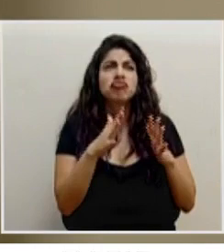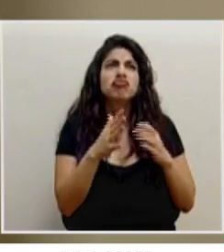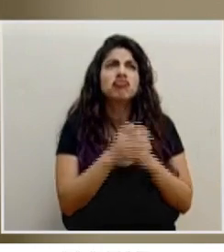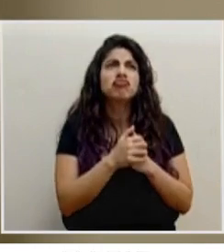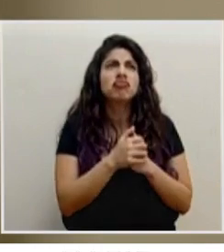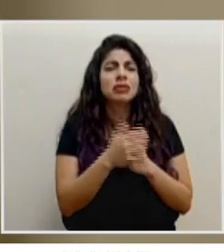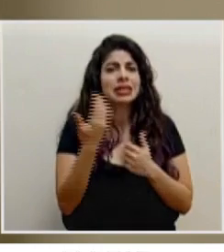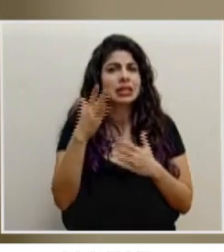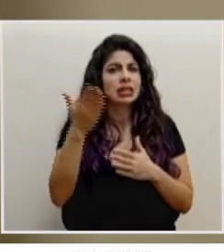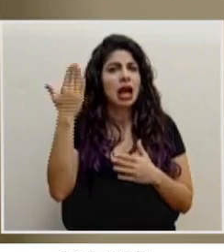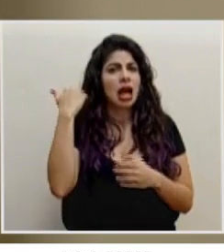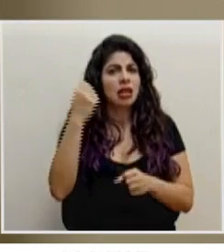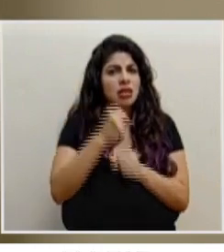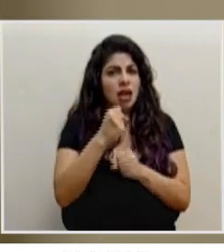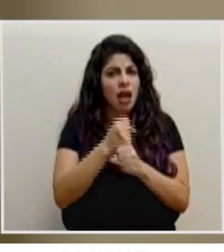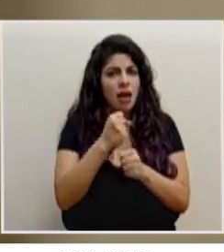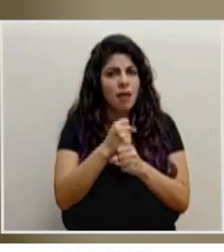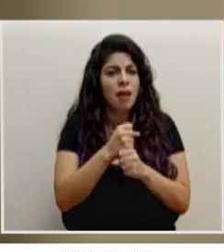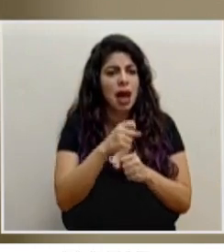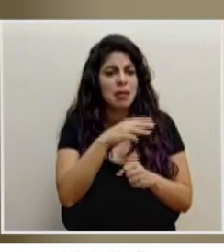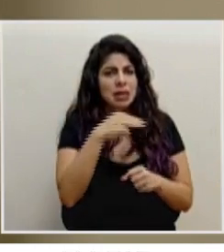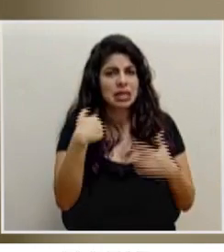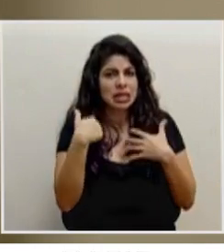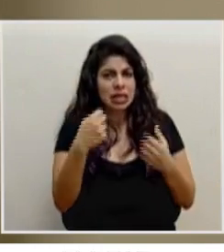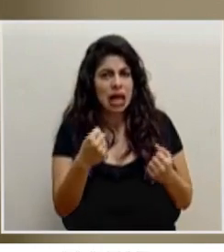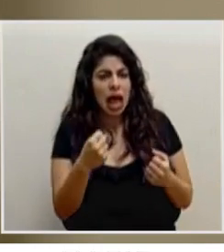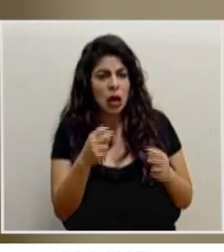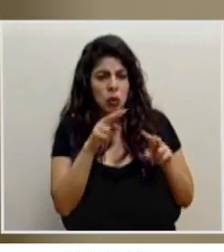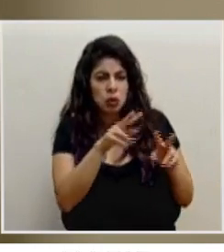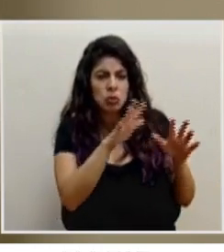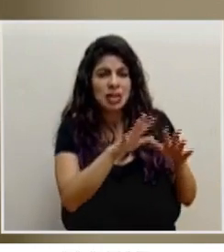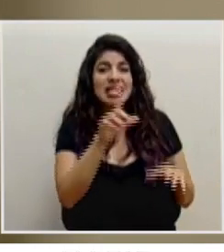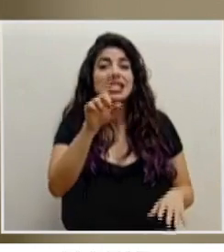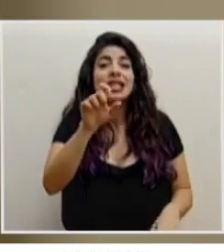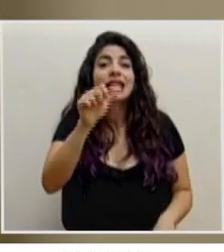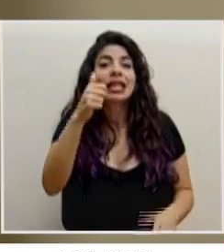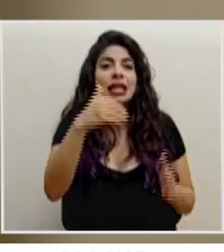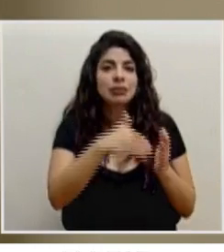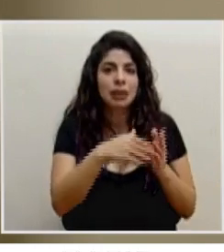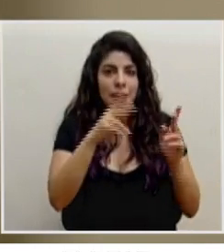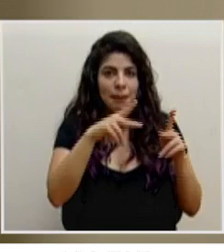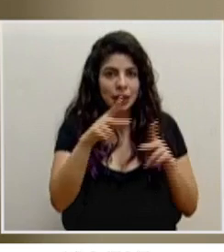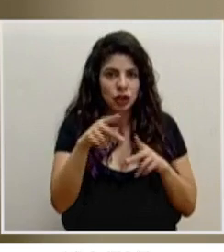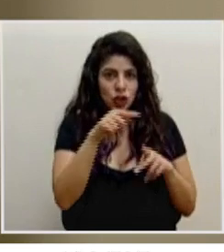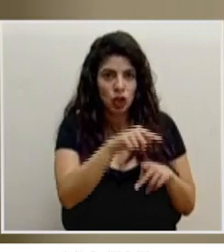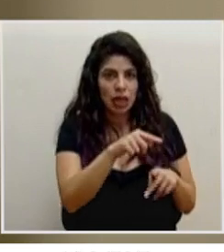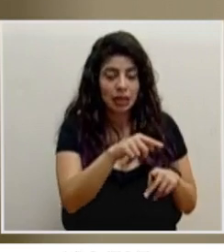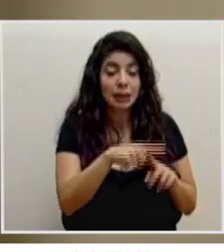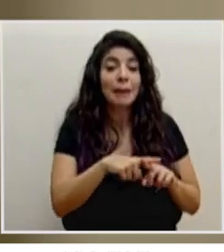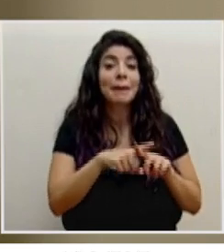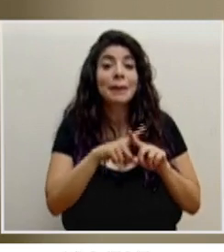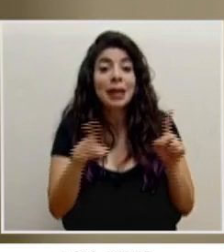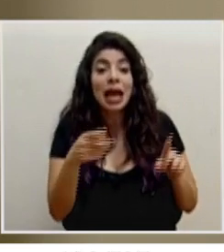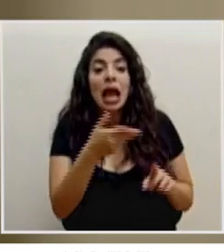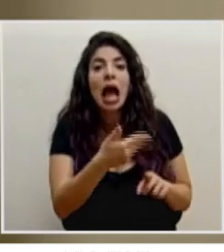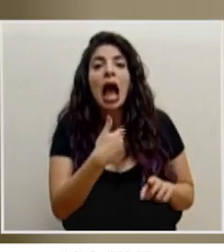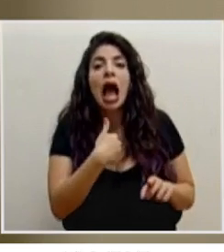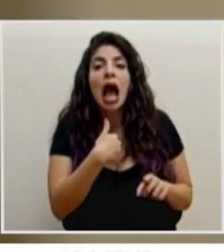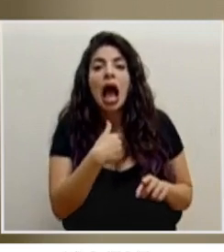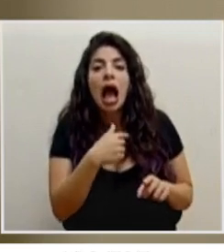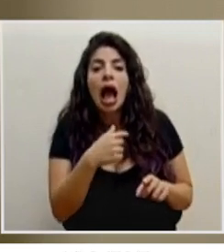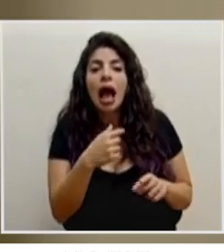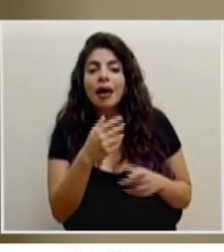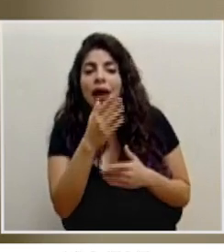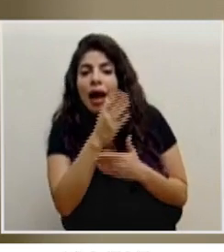hemos estado trabajando, ¿verdad?, junto con el Ministerio de Salud, de 110,000 personas aproximadamente. Sin embargo, ahí hay varios actores que se